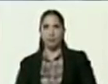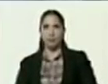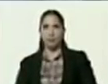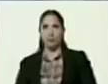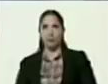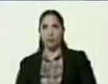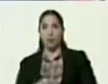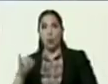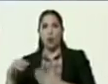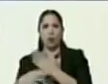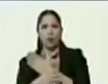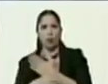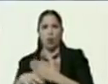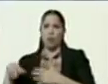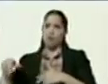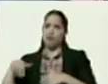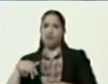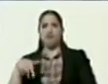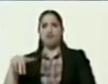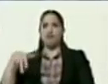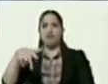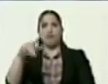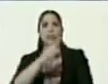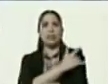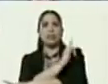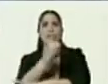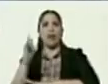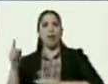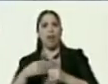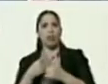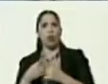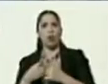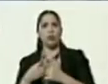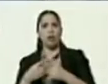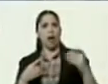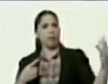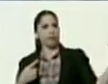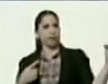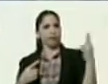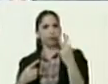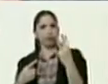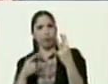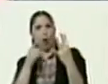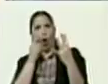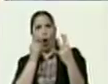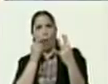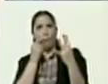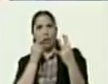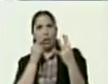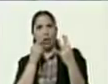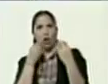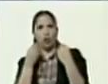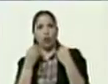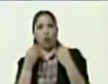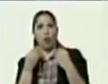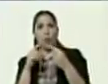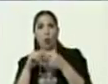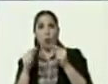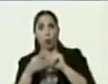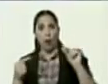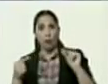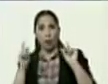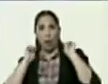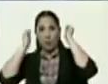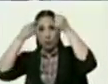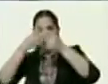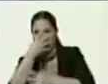Juan Guaidó venía pasando por allí, caminando por una selva, y aparecieron cuatro, como el cuento de la caperucita y el lobo,